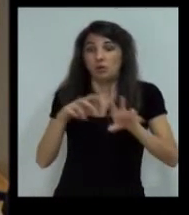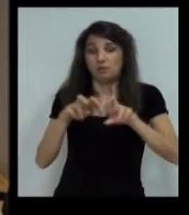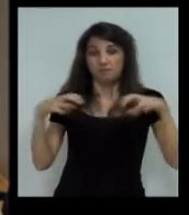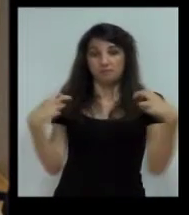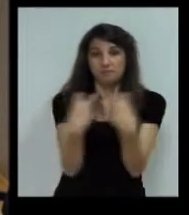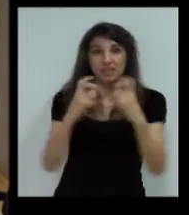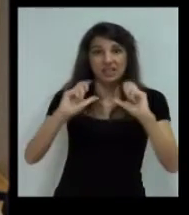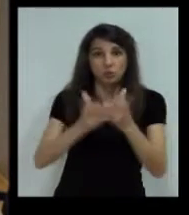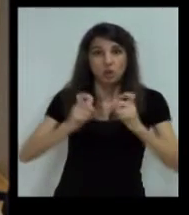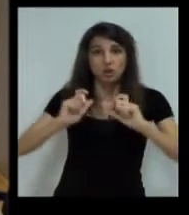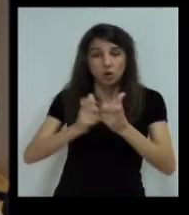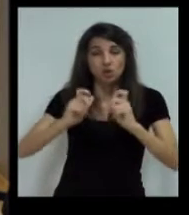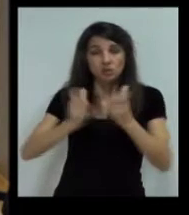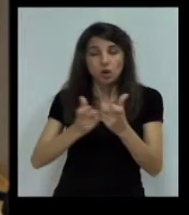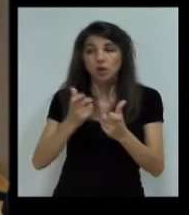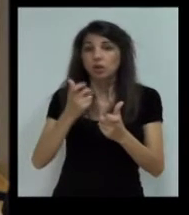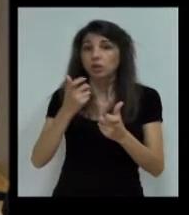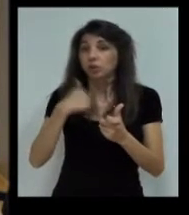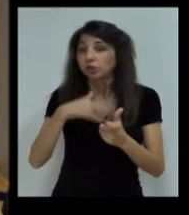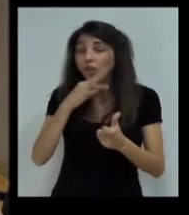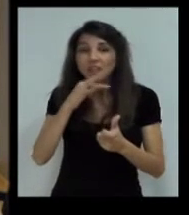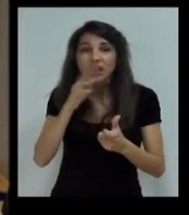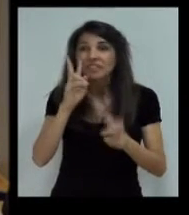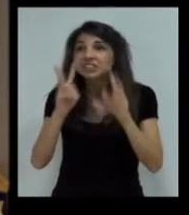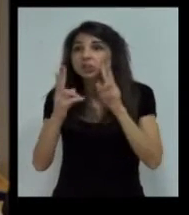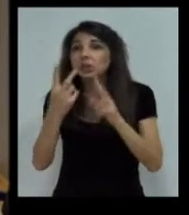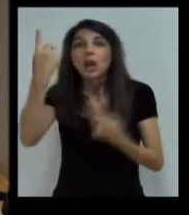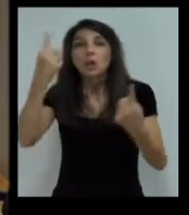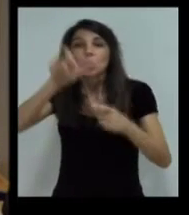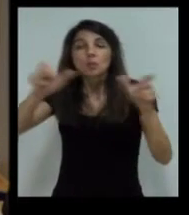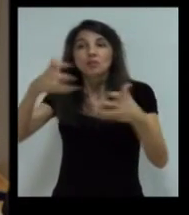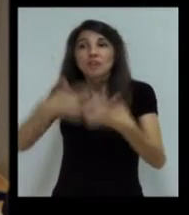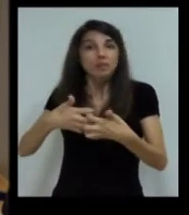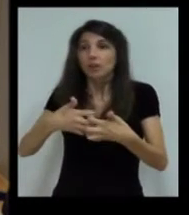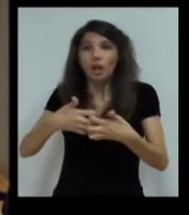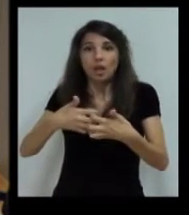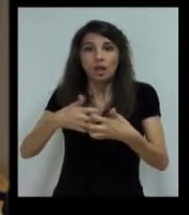llevo unas cuantas, no ha habido ningún fabricante todavía. Sí. No es